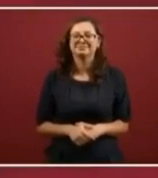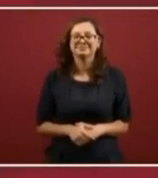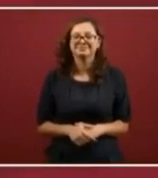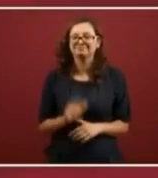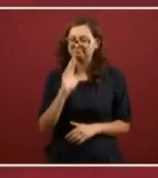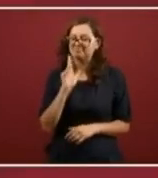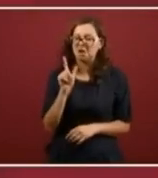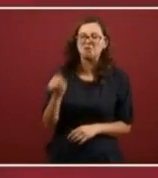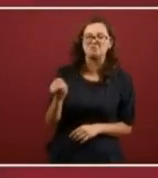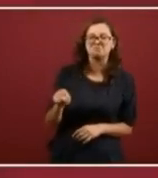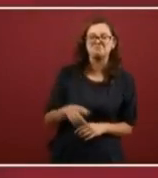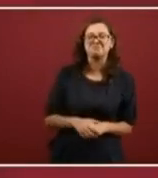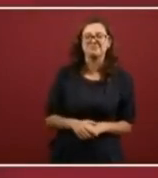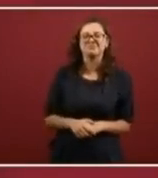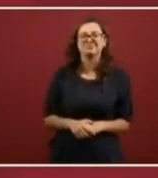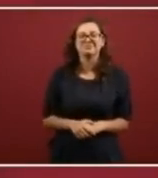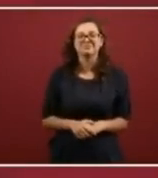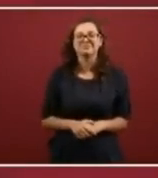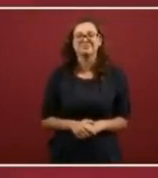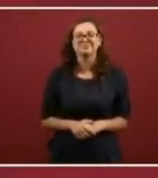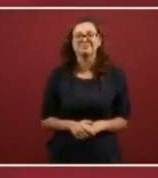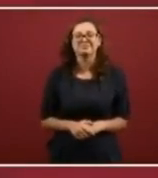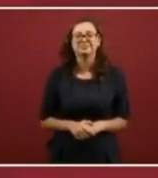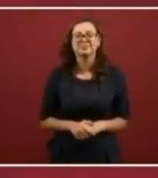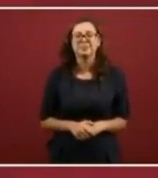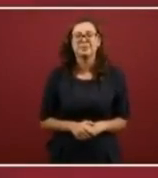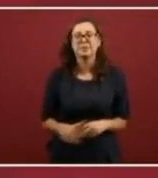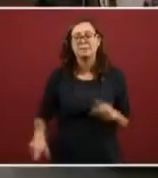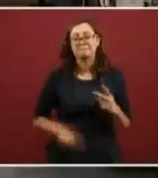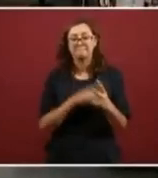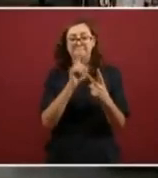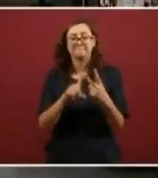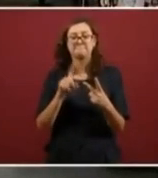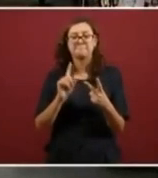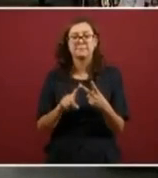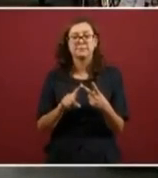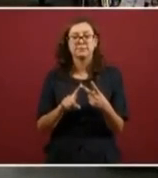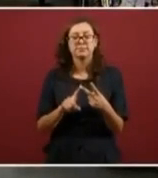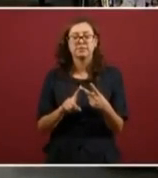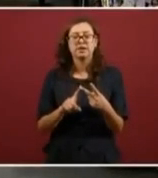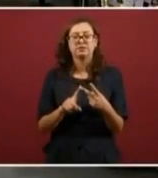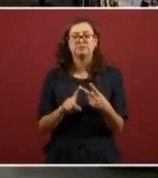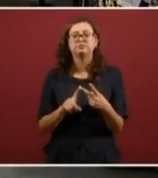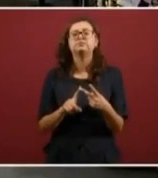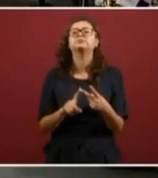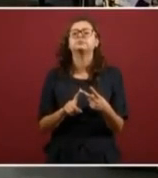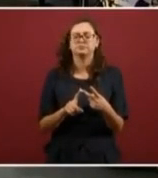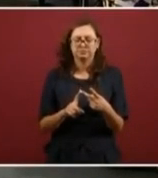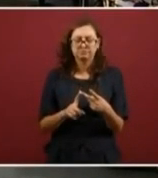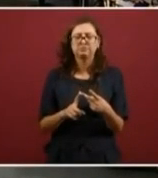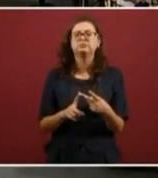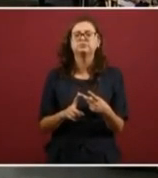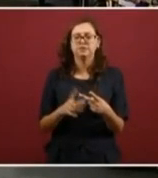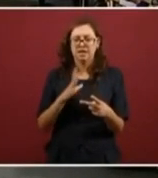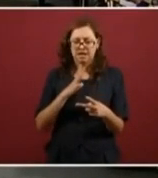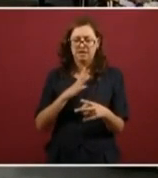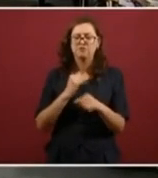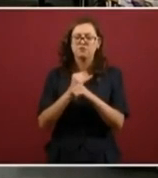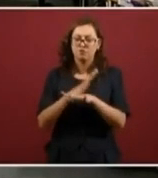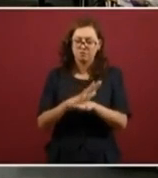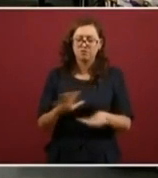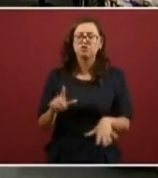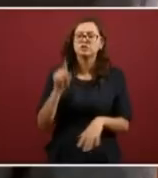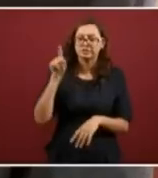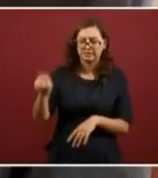está mejor El Financiero. La otra pregunta, sí tengo la información de este derrame en